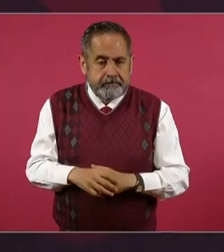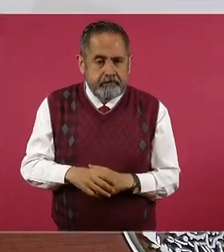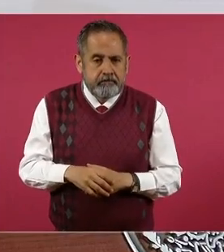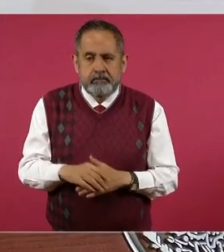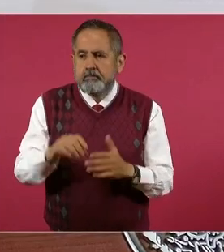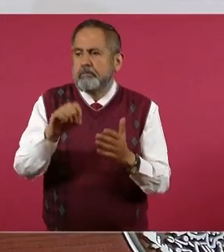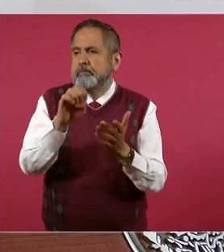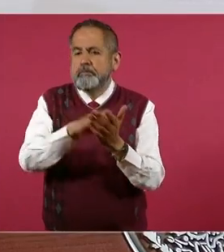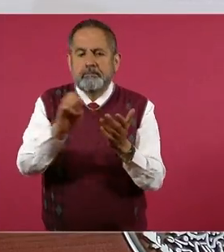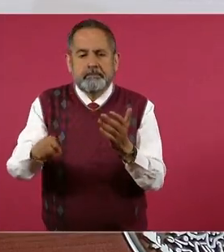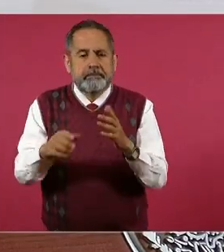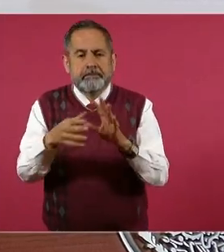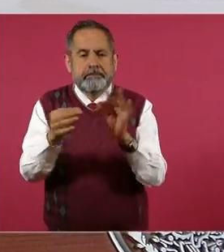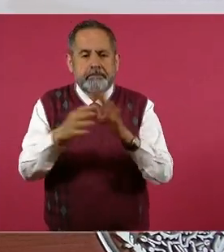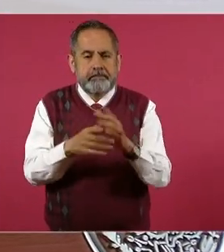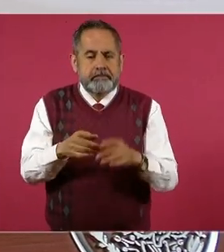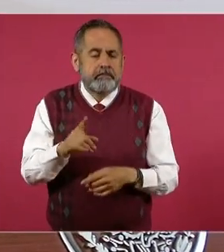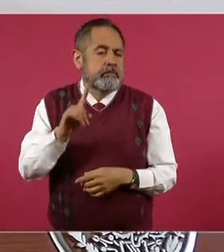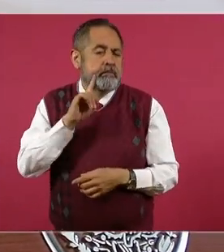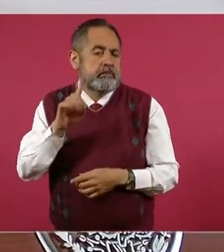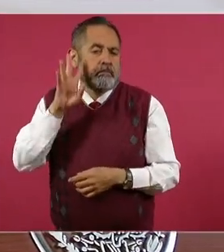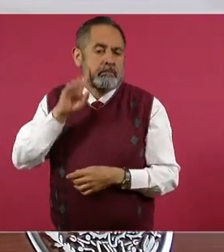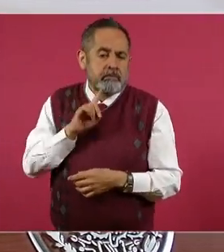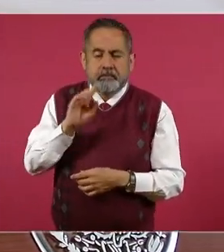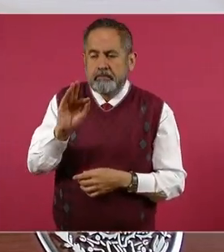hablamos, por ejemplo, del feminismo,